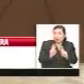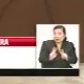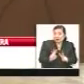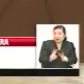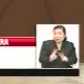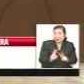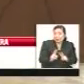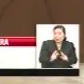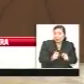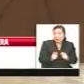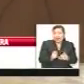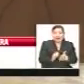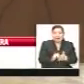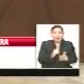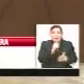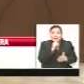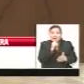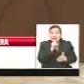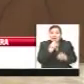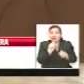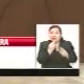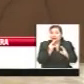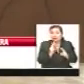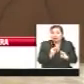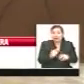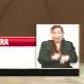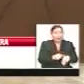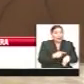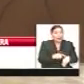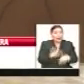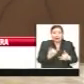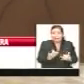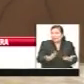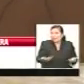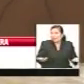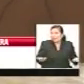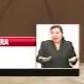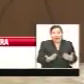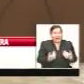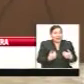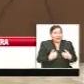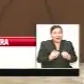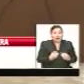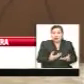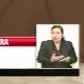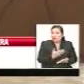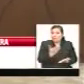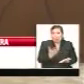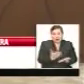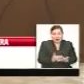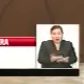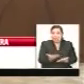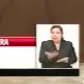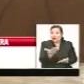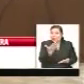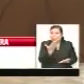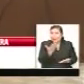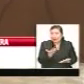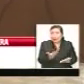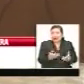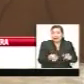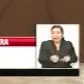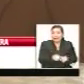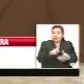porque este tipo de mecanismos de inversión privada, como hemos visto a lo largo de esta historia, tienen muchos problemas. Entonces, lo que estamos pidiendo es que